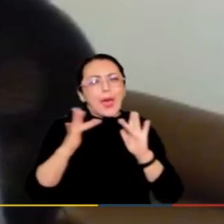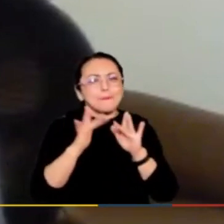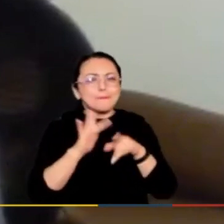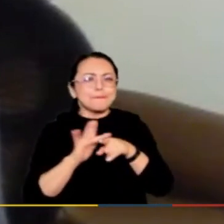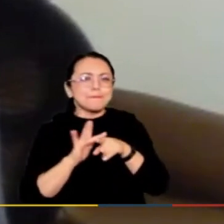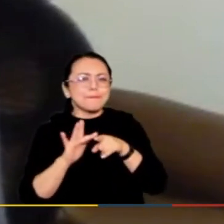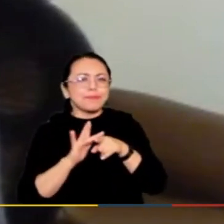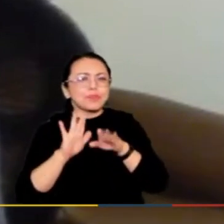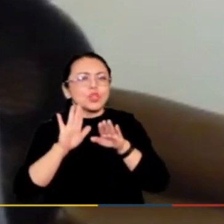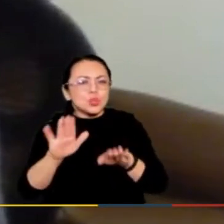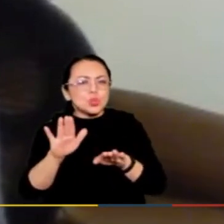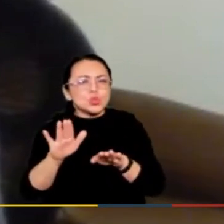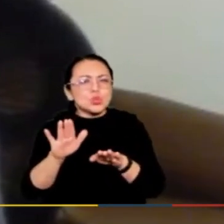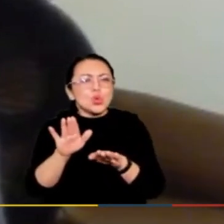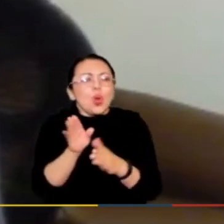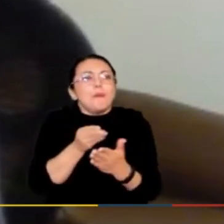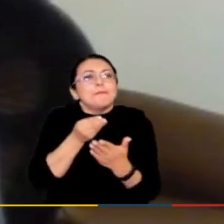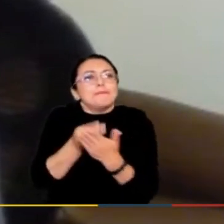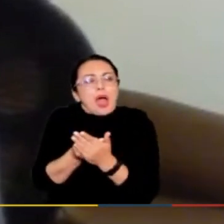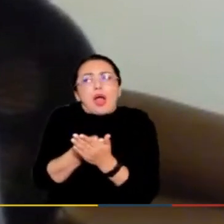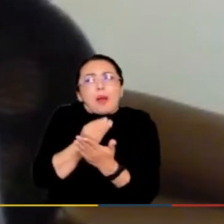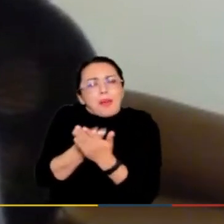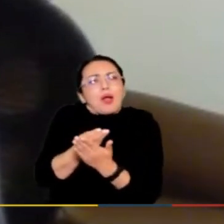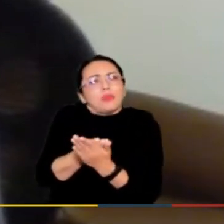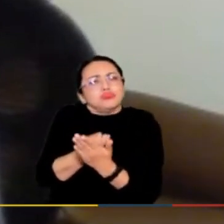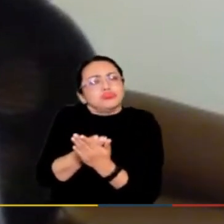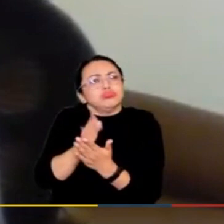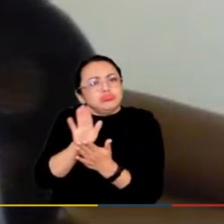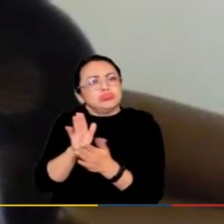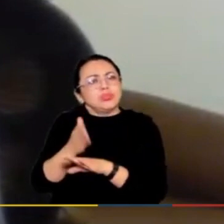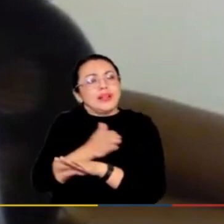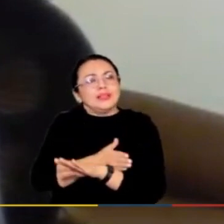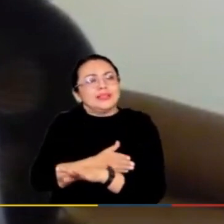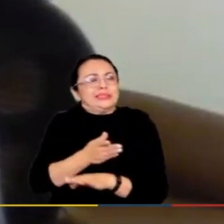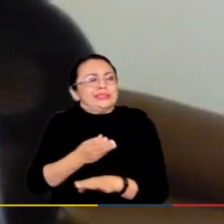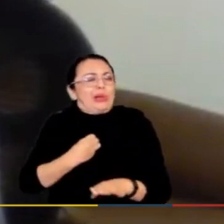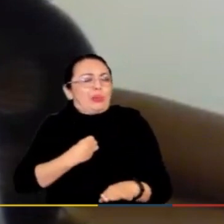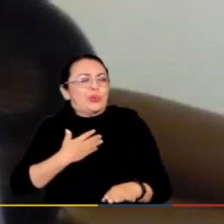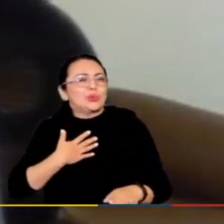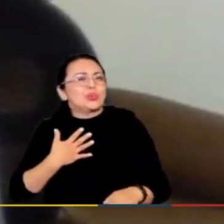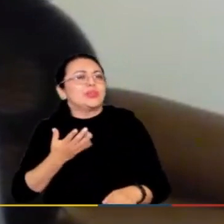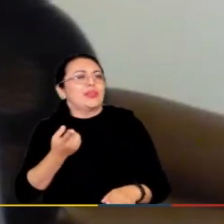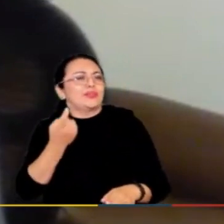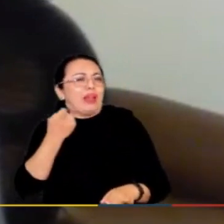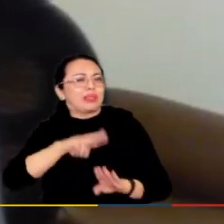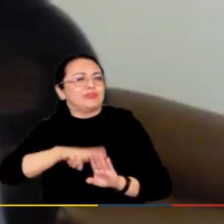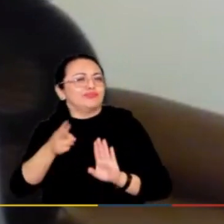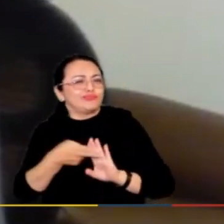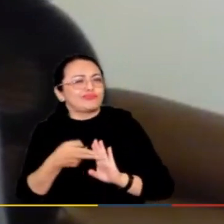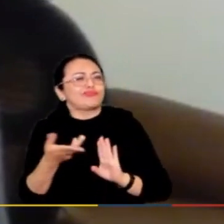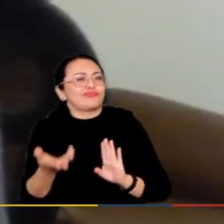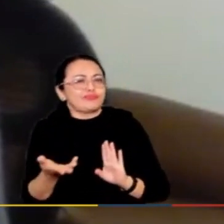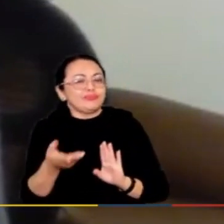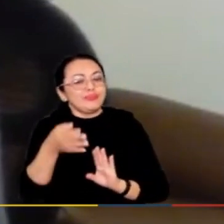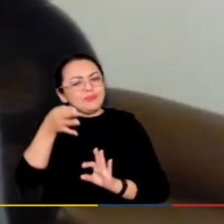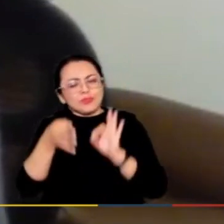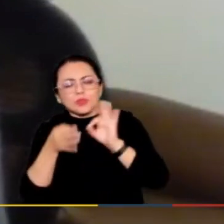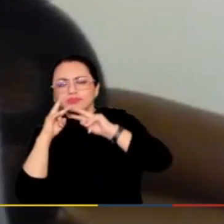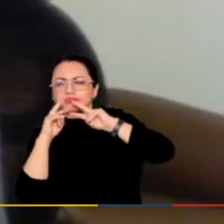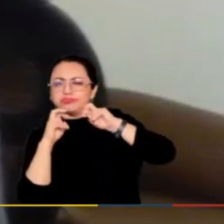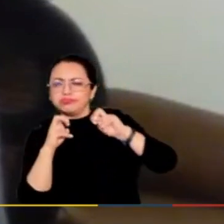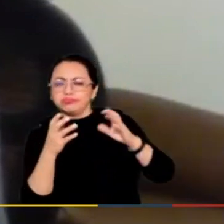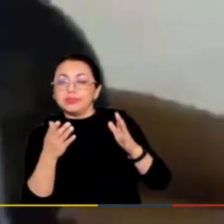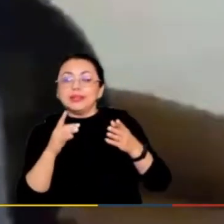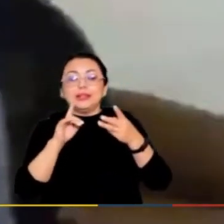de compensación y liquidación de pagos recíprocos, que no tenemos unas buenas oportunidades de casas de jurisprudencia,